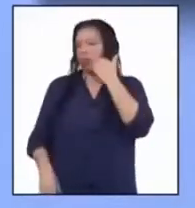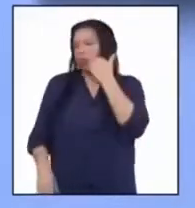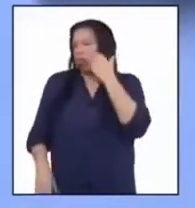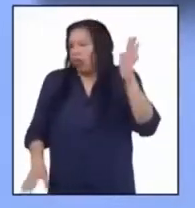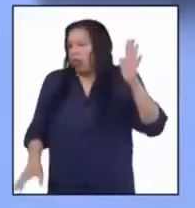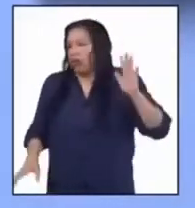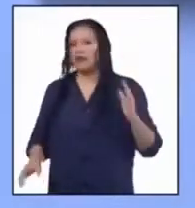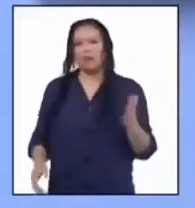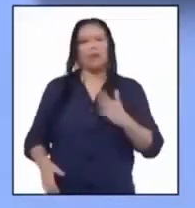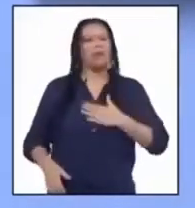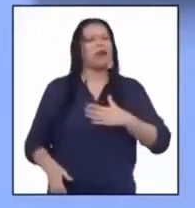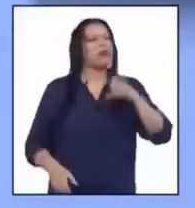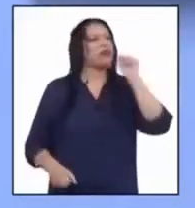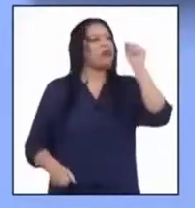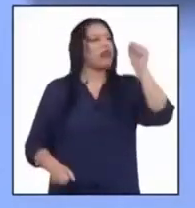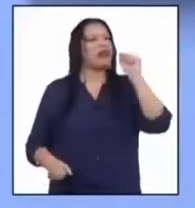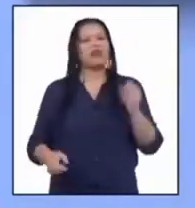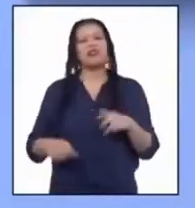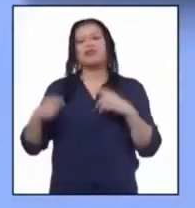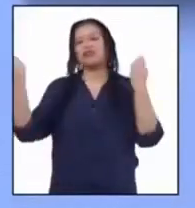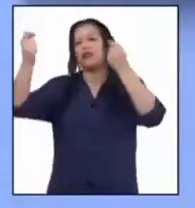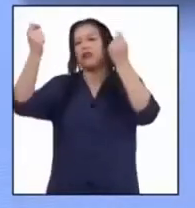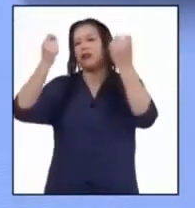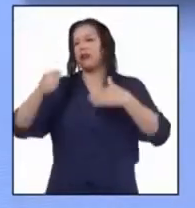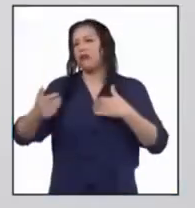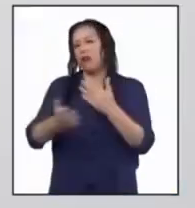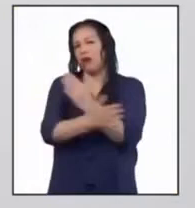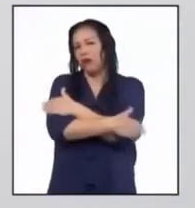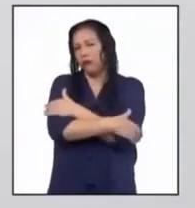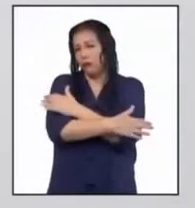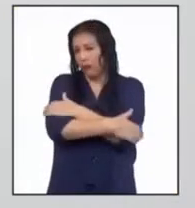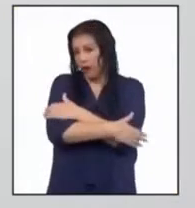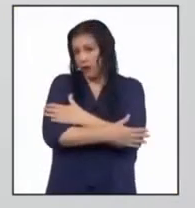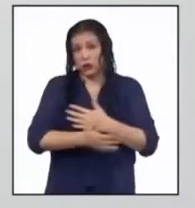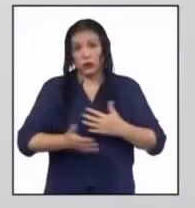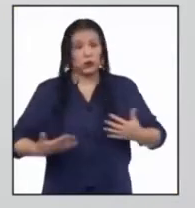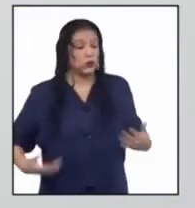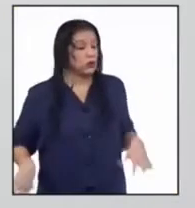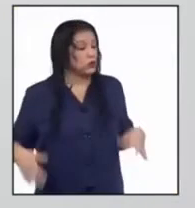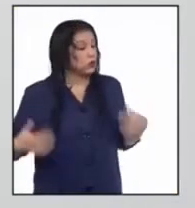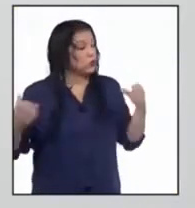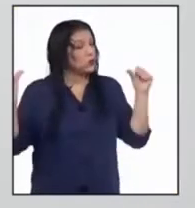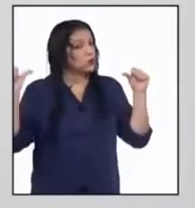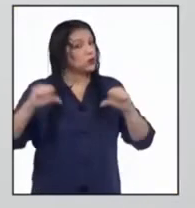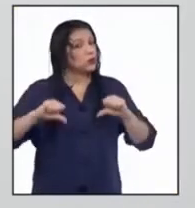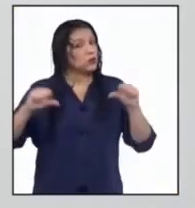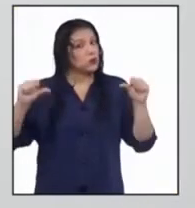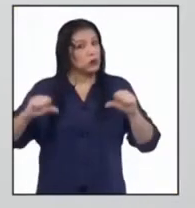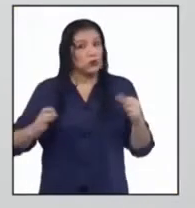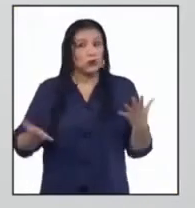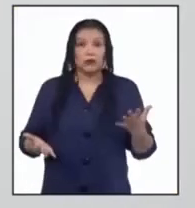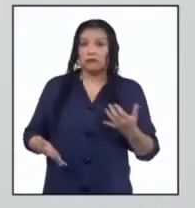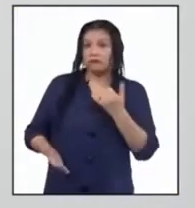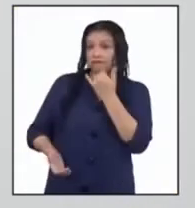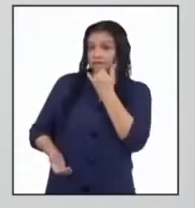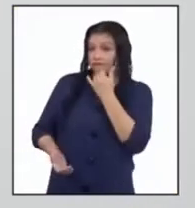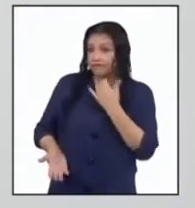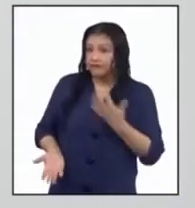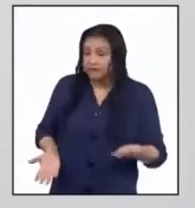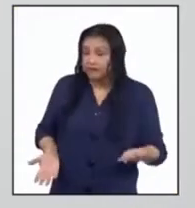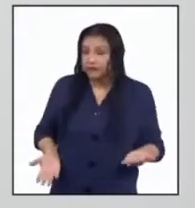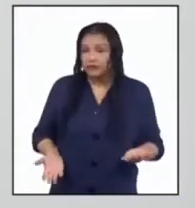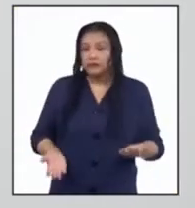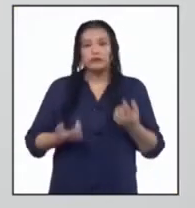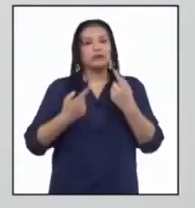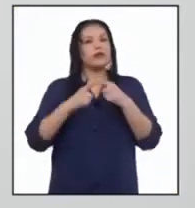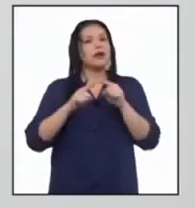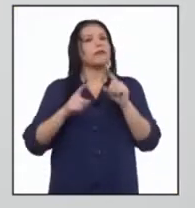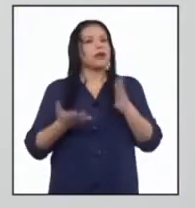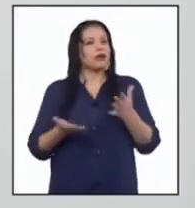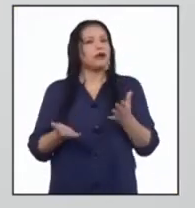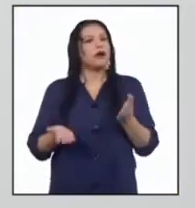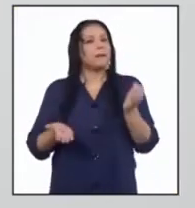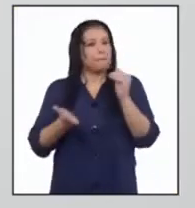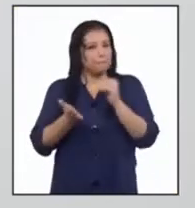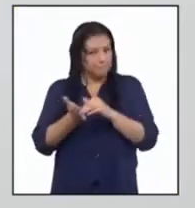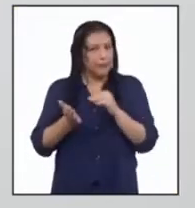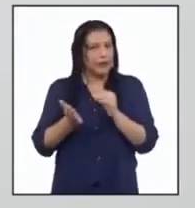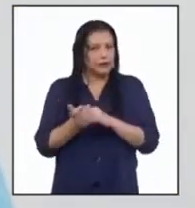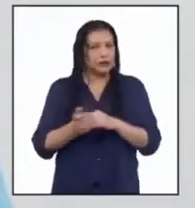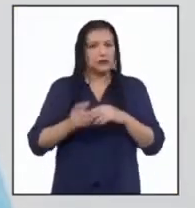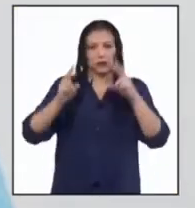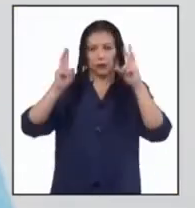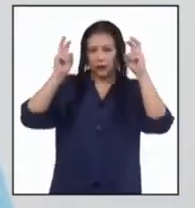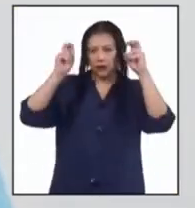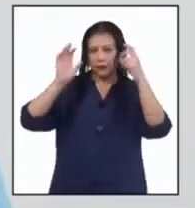Pensó que estaba en su derecho haciendo su fiesta y... Hizo mal y le fue mal. Pero hay más acerca de